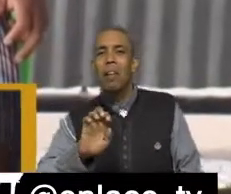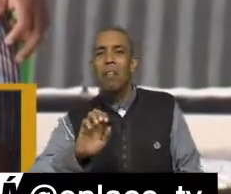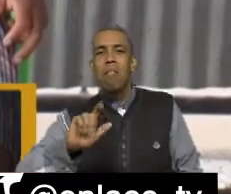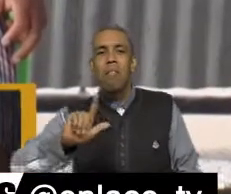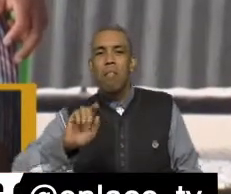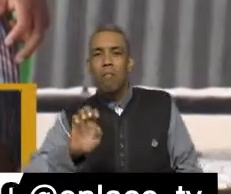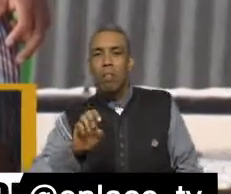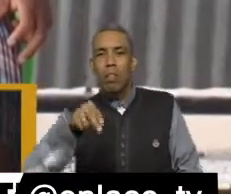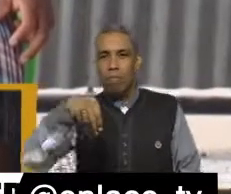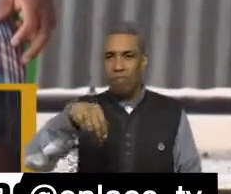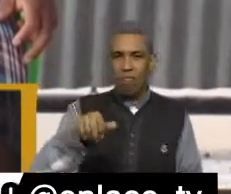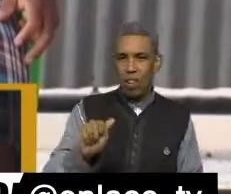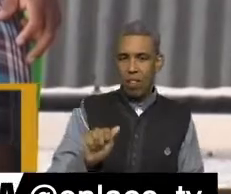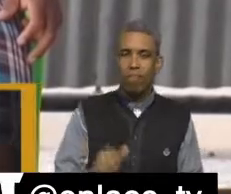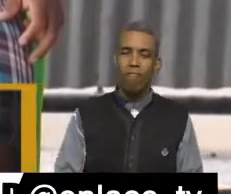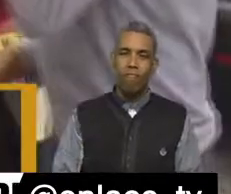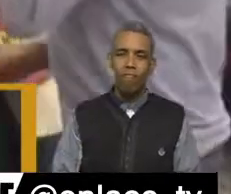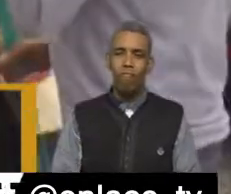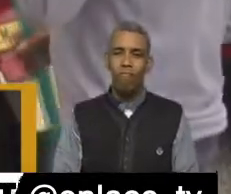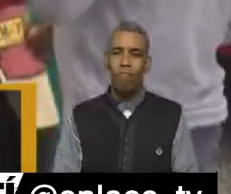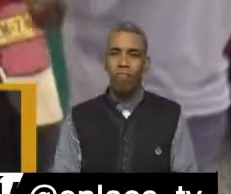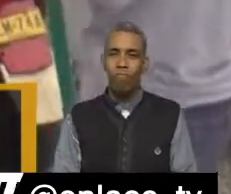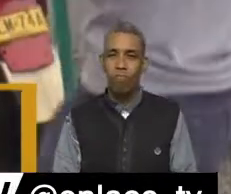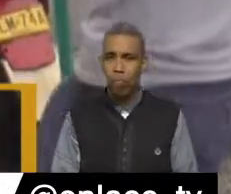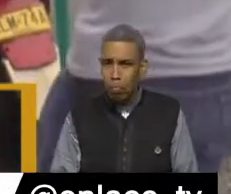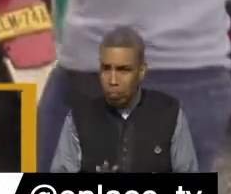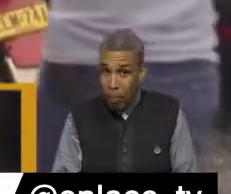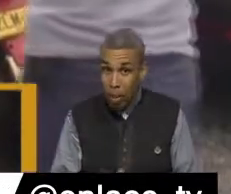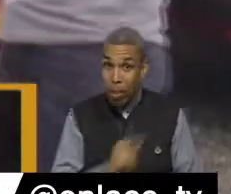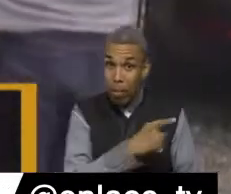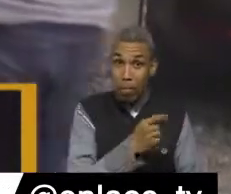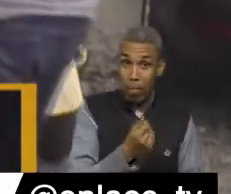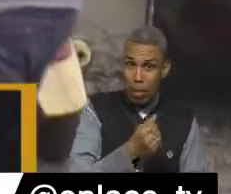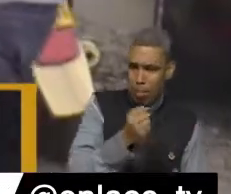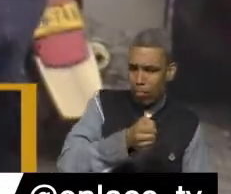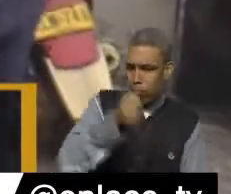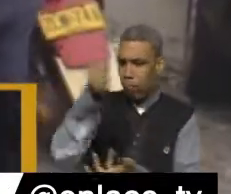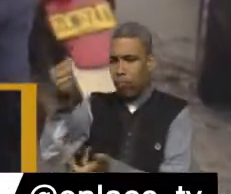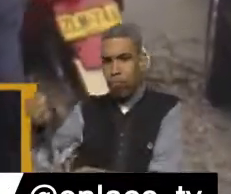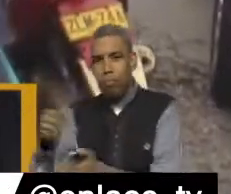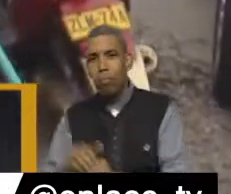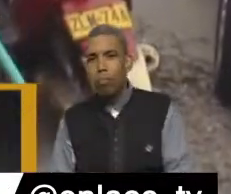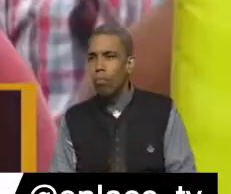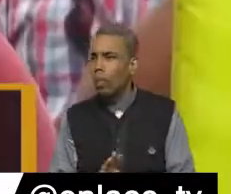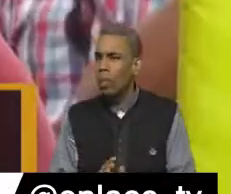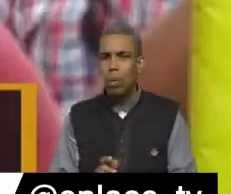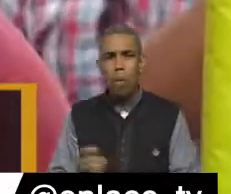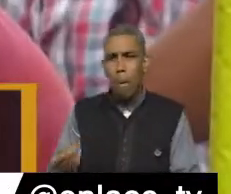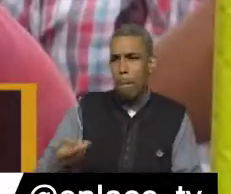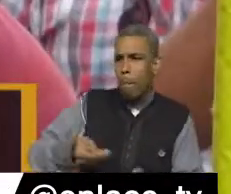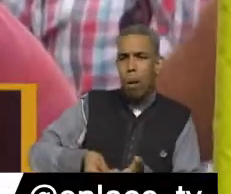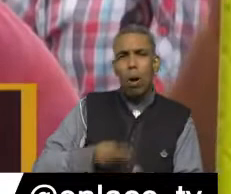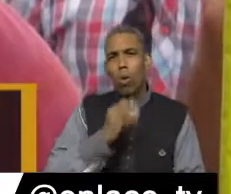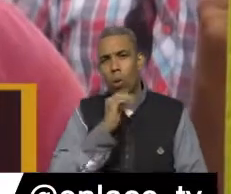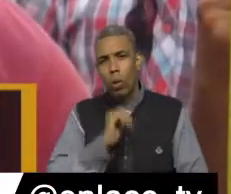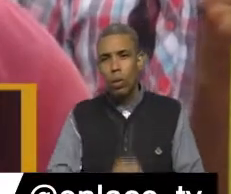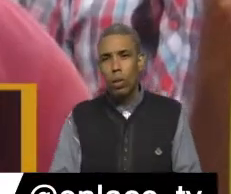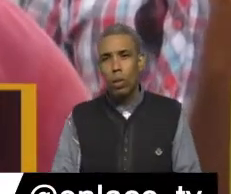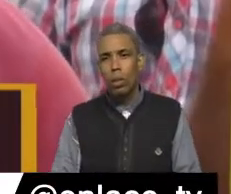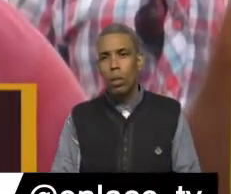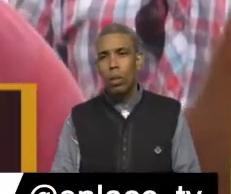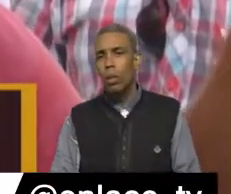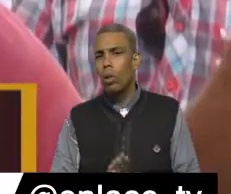de la navegabilidad del río Magdalena. A pesar de la liquidación de esa APP, el pago a los trabajadores no se da. 7 meses que nos estamos amando